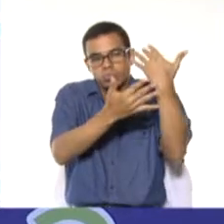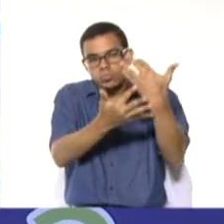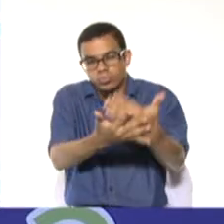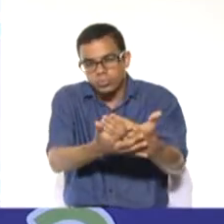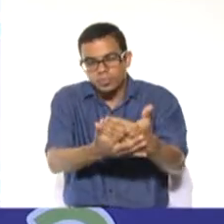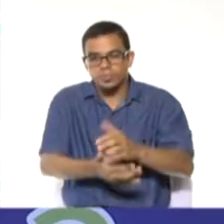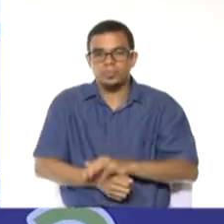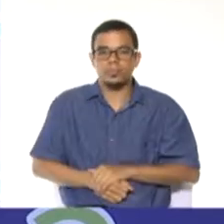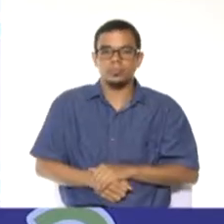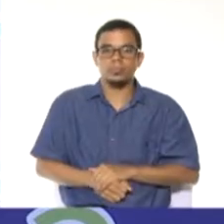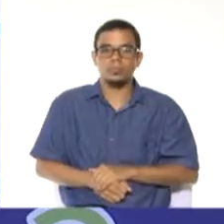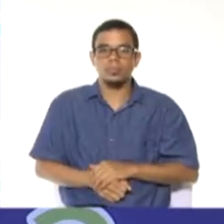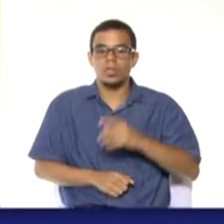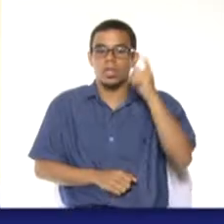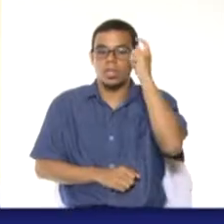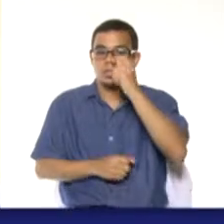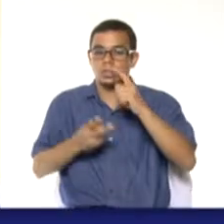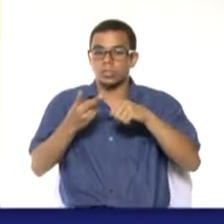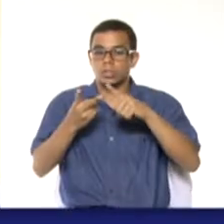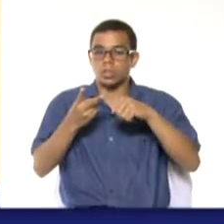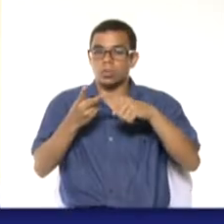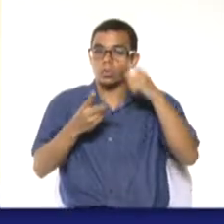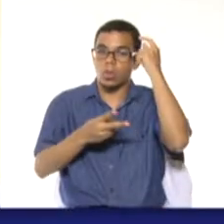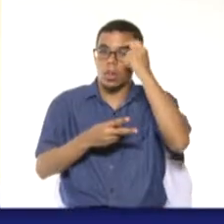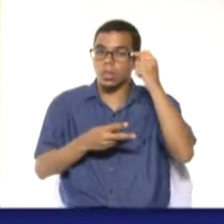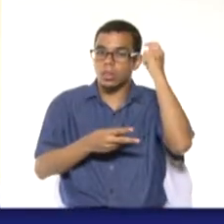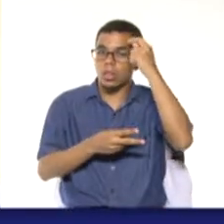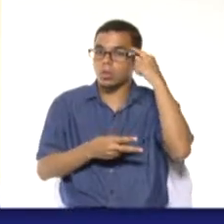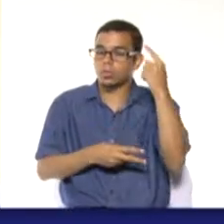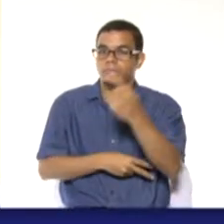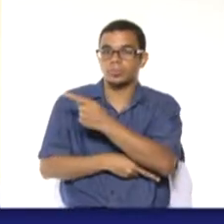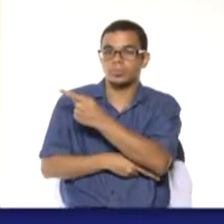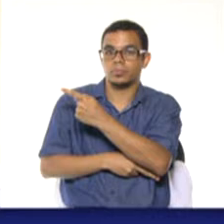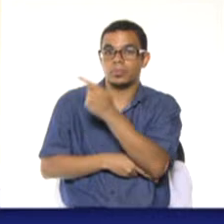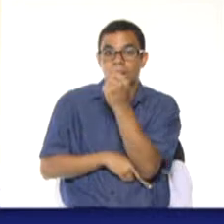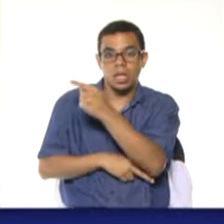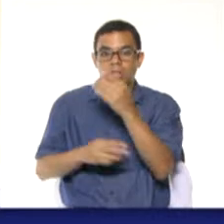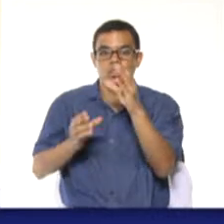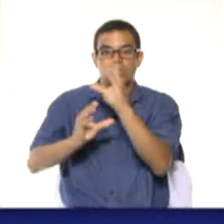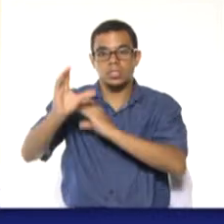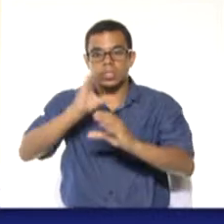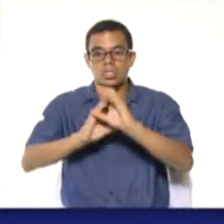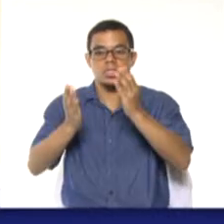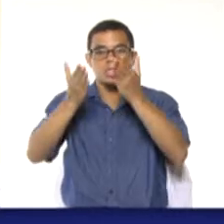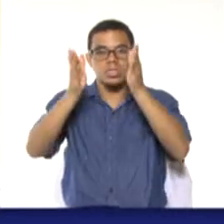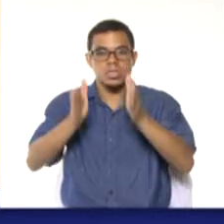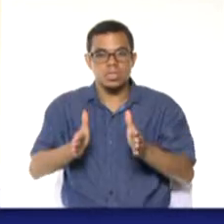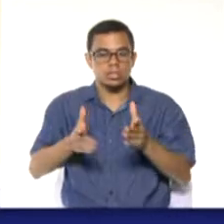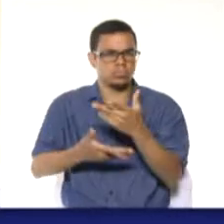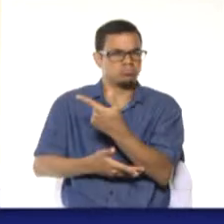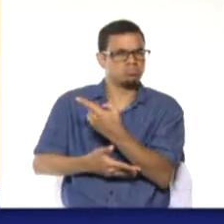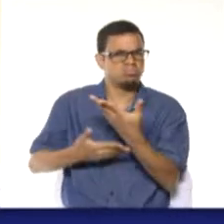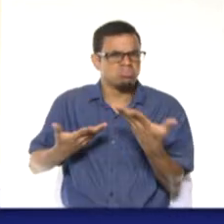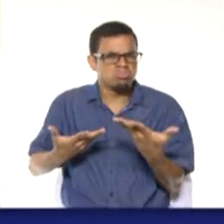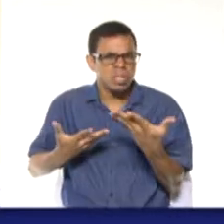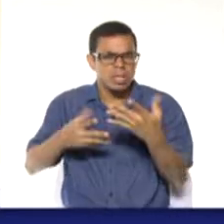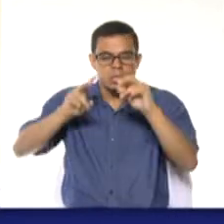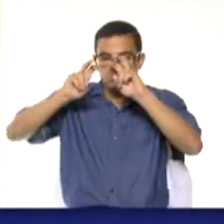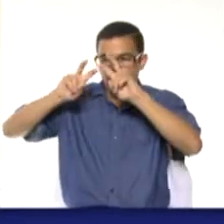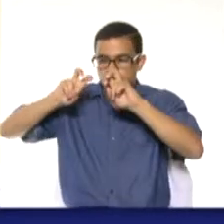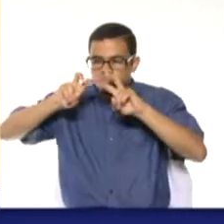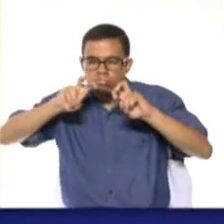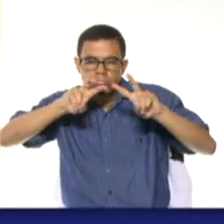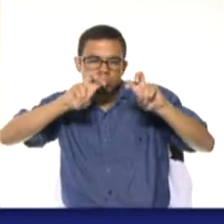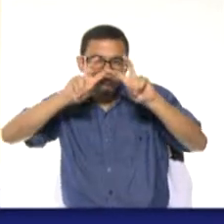a tratar la teoría del señor Lamarck. Es un científico que hizo el señor Lamarck. Él estudió